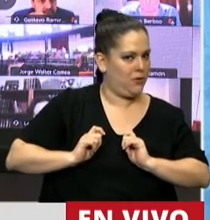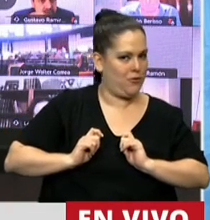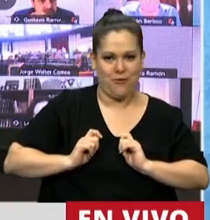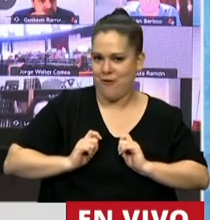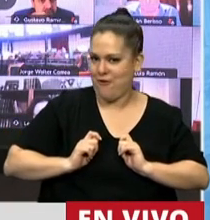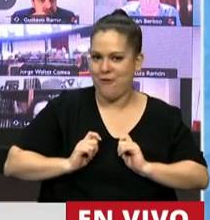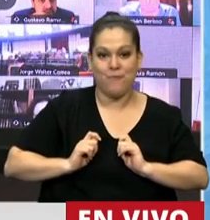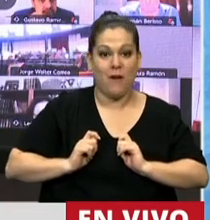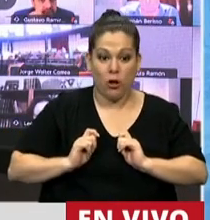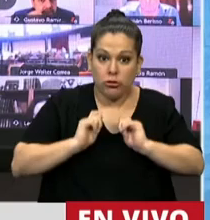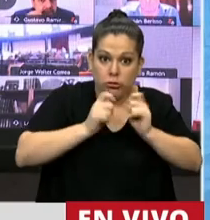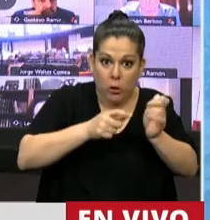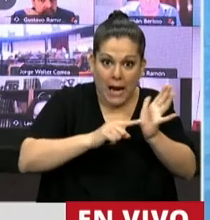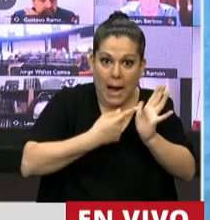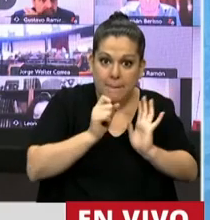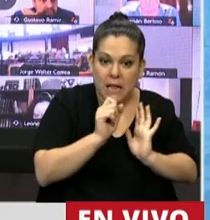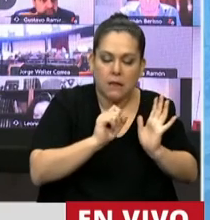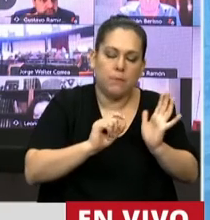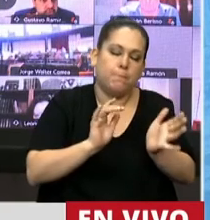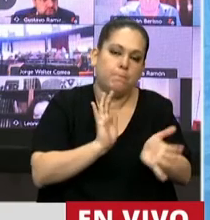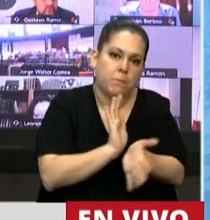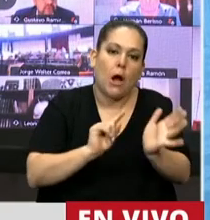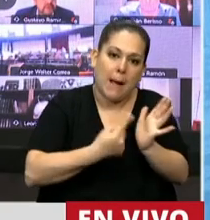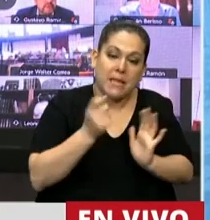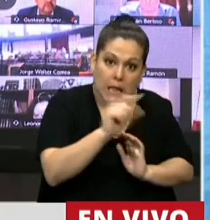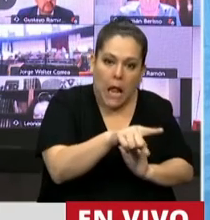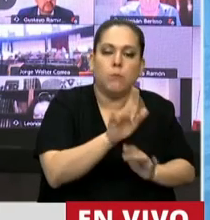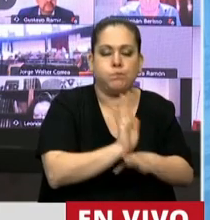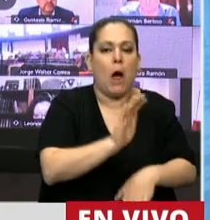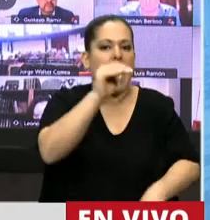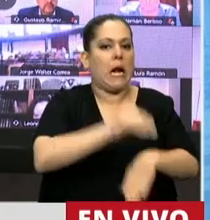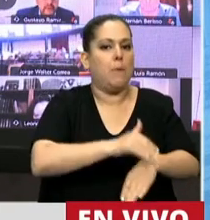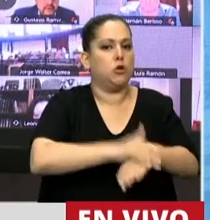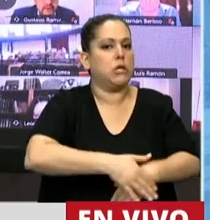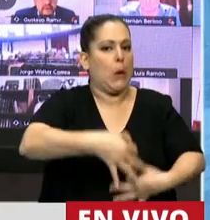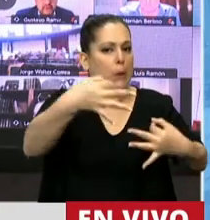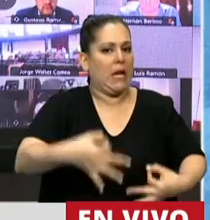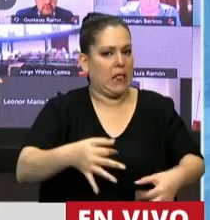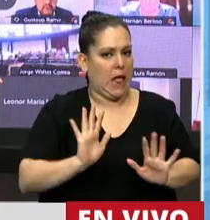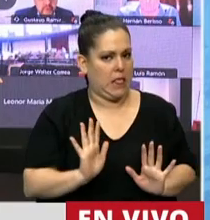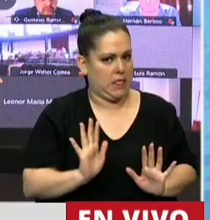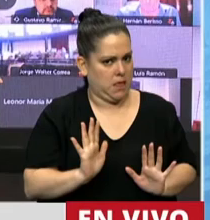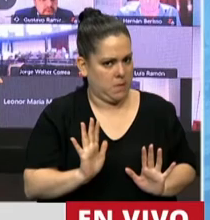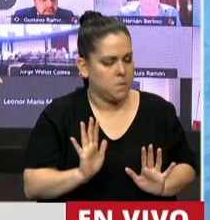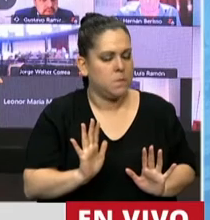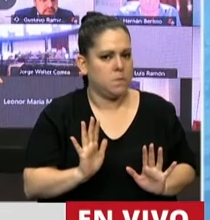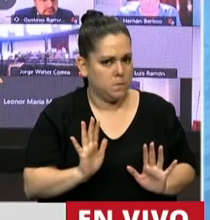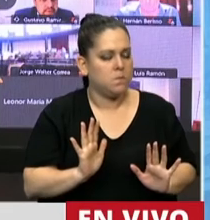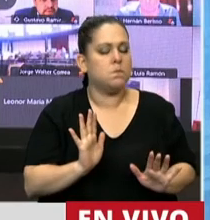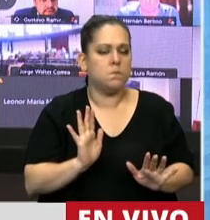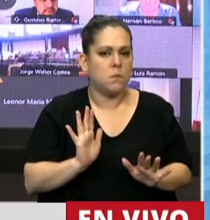precisamente sean la contraparte de el seguro o del re